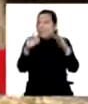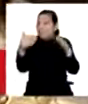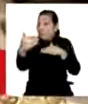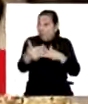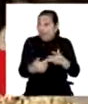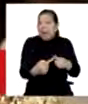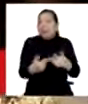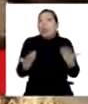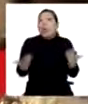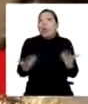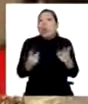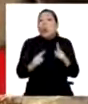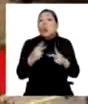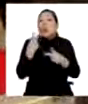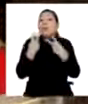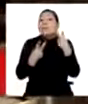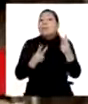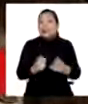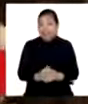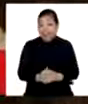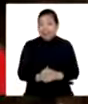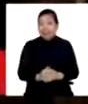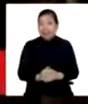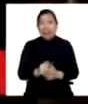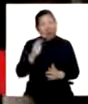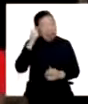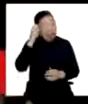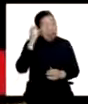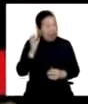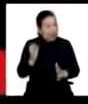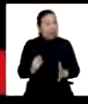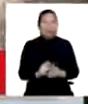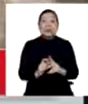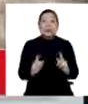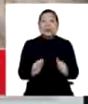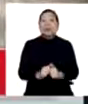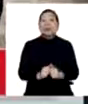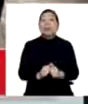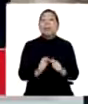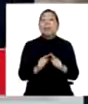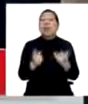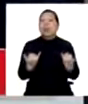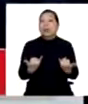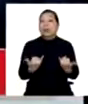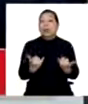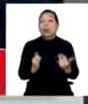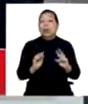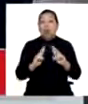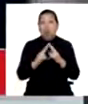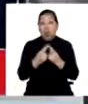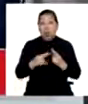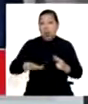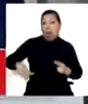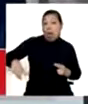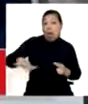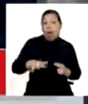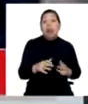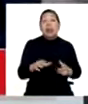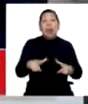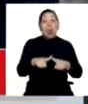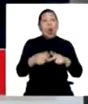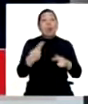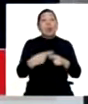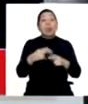pero esto es marcado en una visita, creemos que histórica, porque nos vamos a reunir con la población de